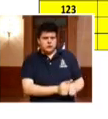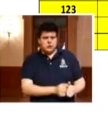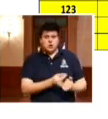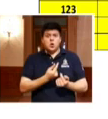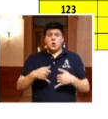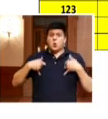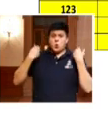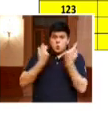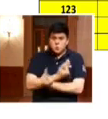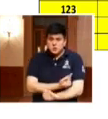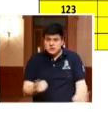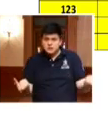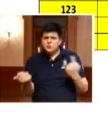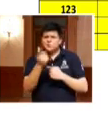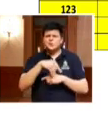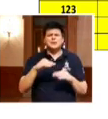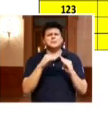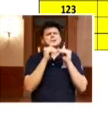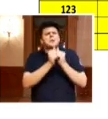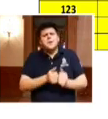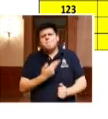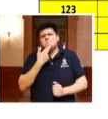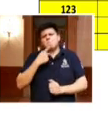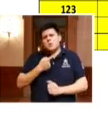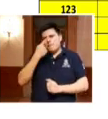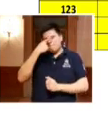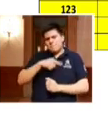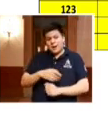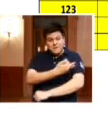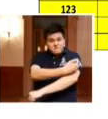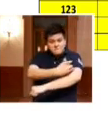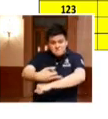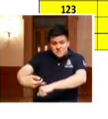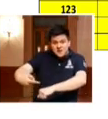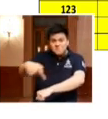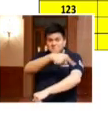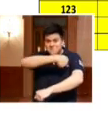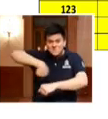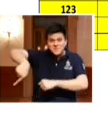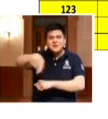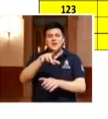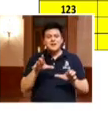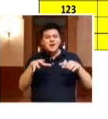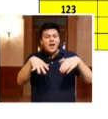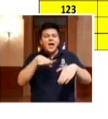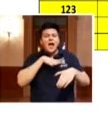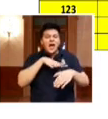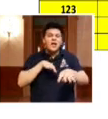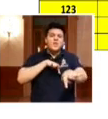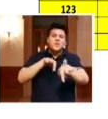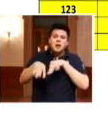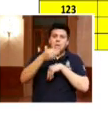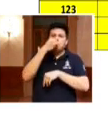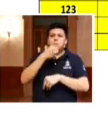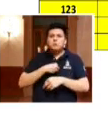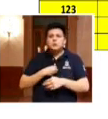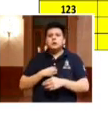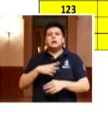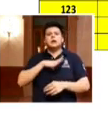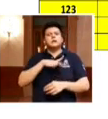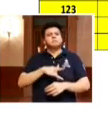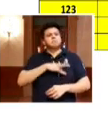nada que salir, quédate en casa, para que tu familia, que sí tiene que salir a trabajar, lo haga con